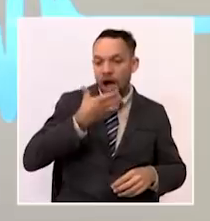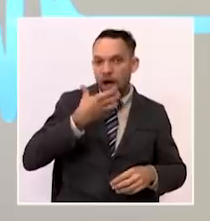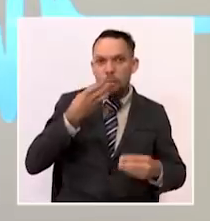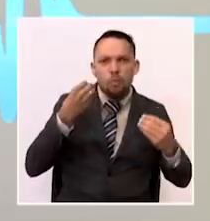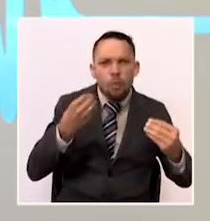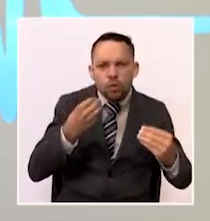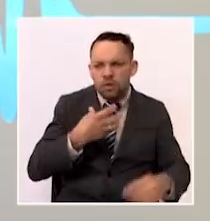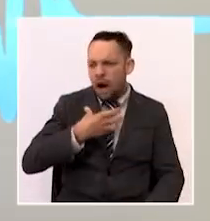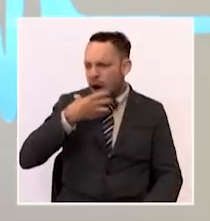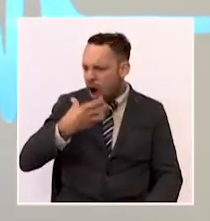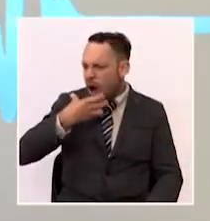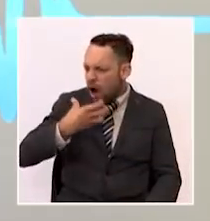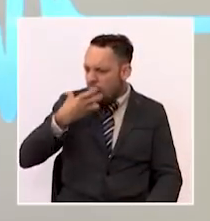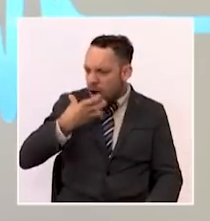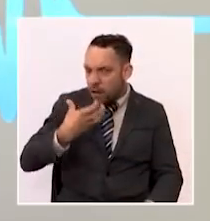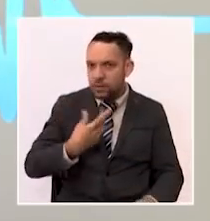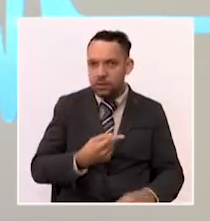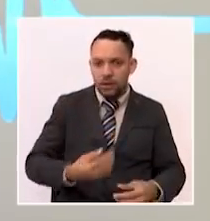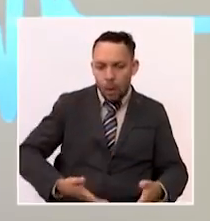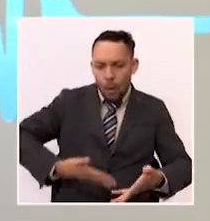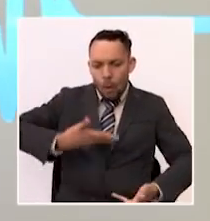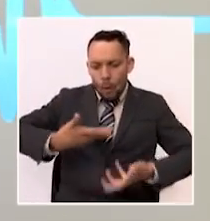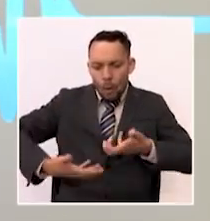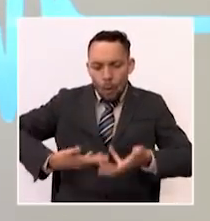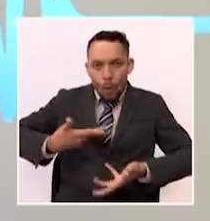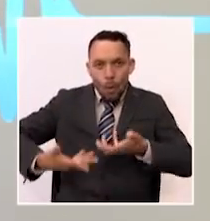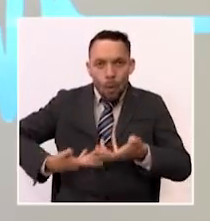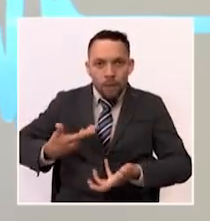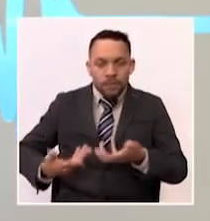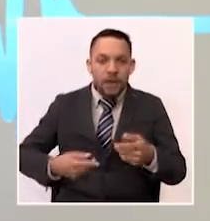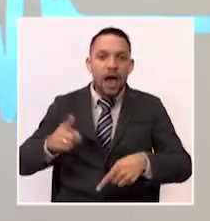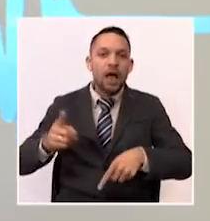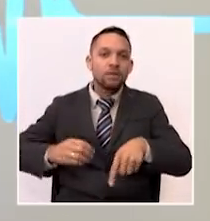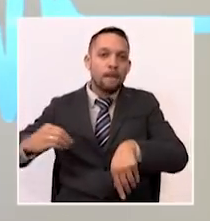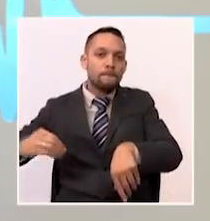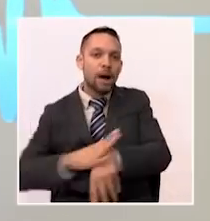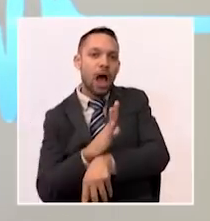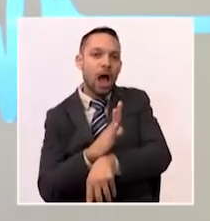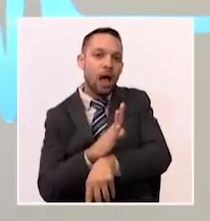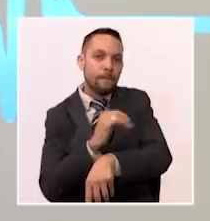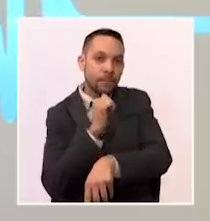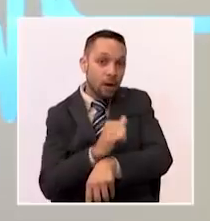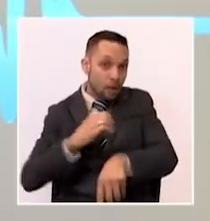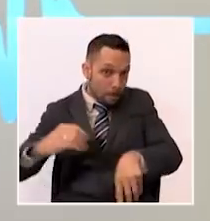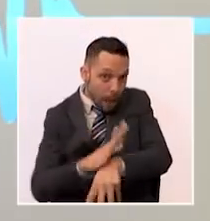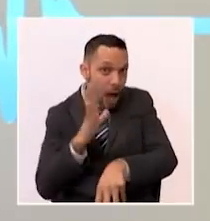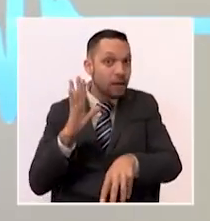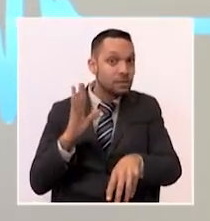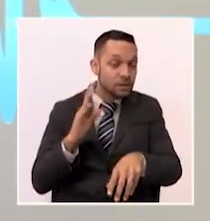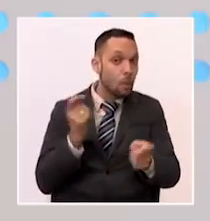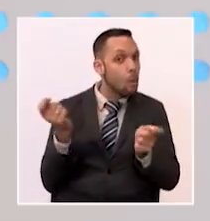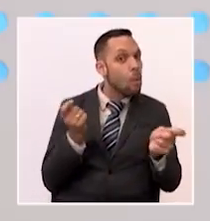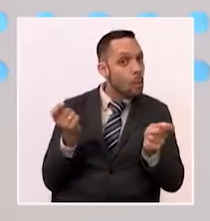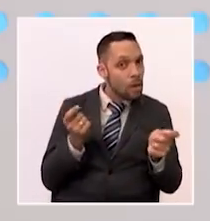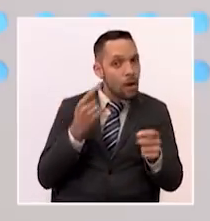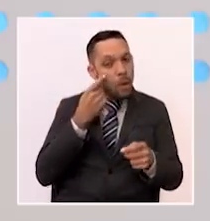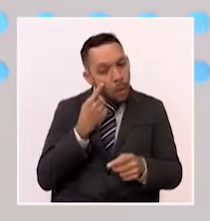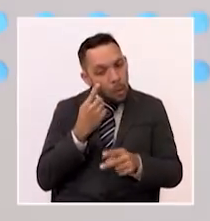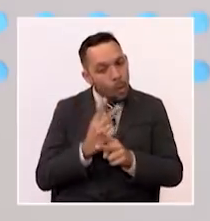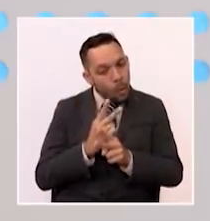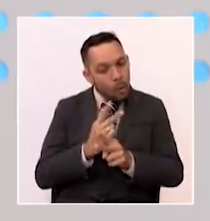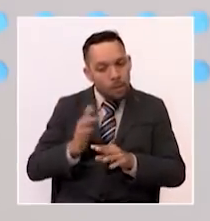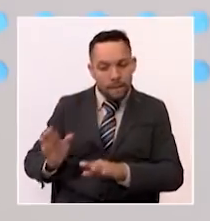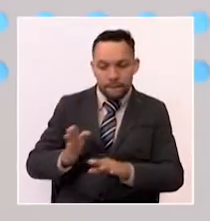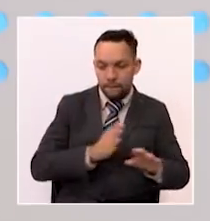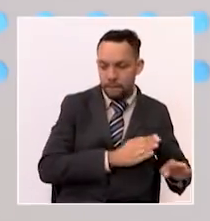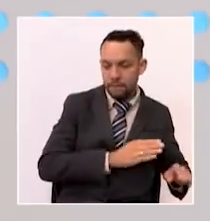y llegan a la consulta no por infección, sino porque finalmente están quemadas en su zona genital por el vapor. Doc, ahorita hablábamos entonces